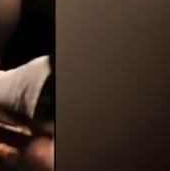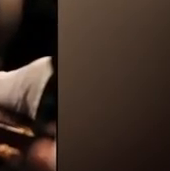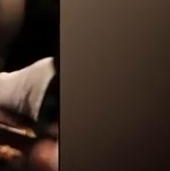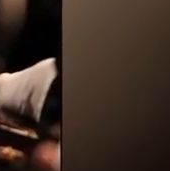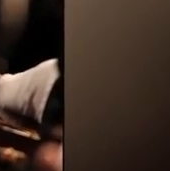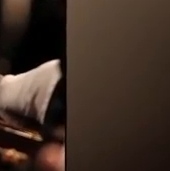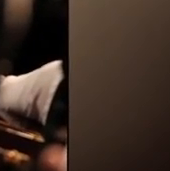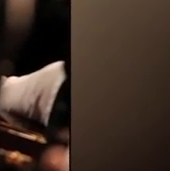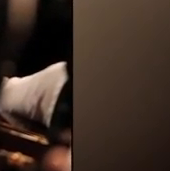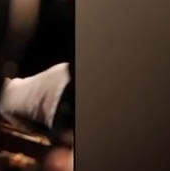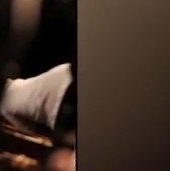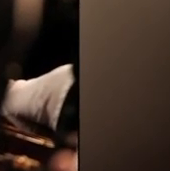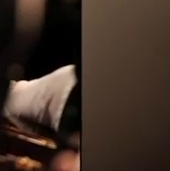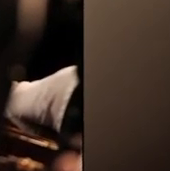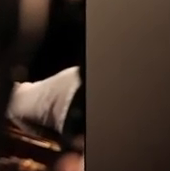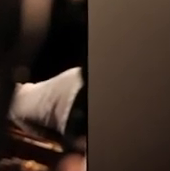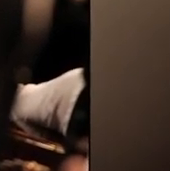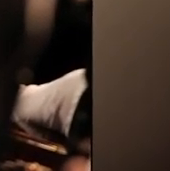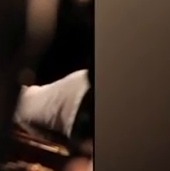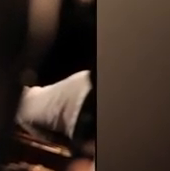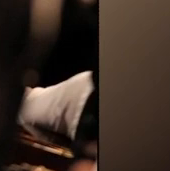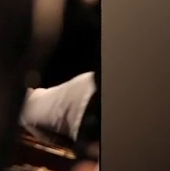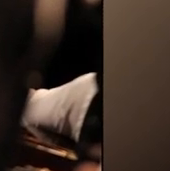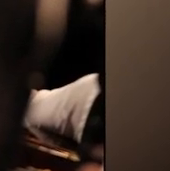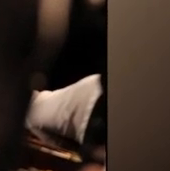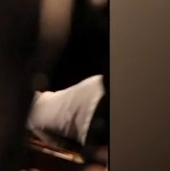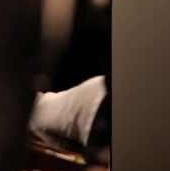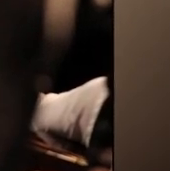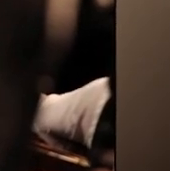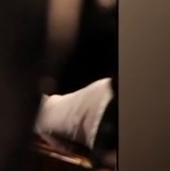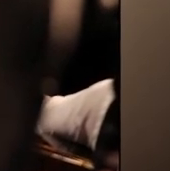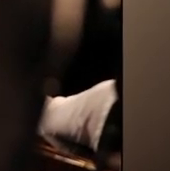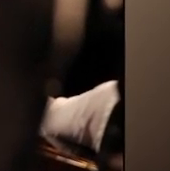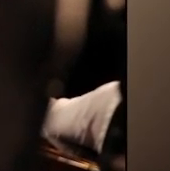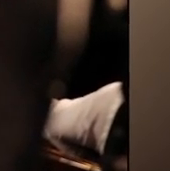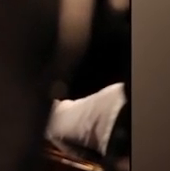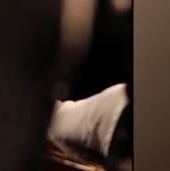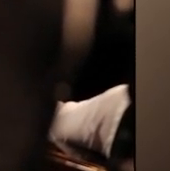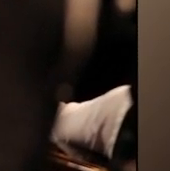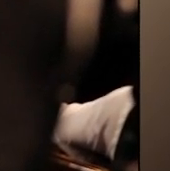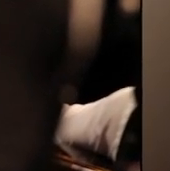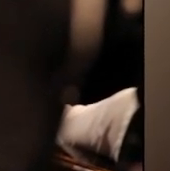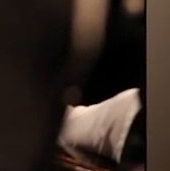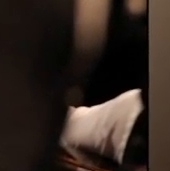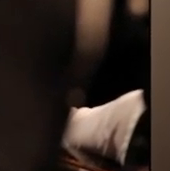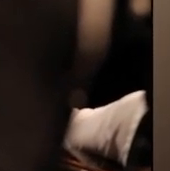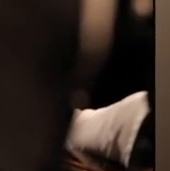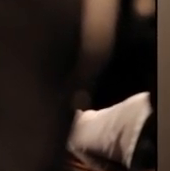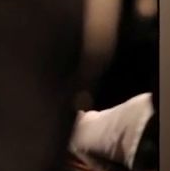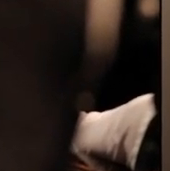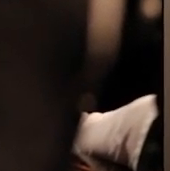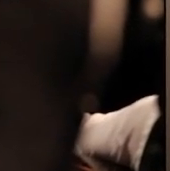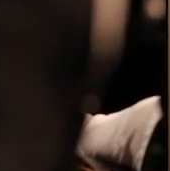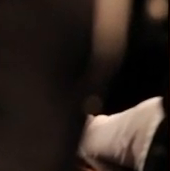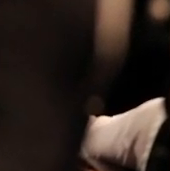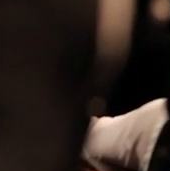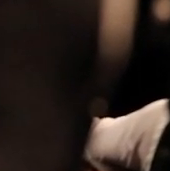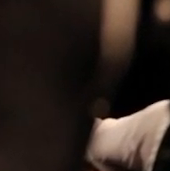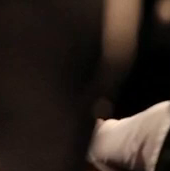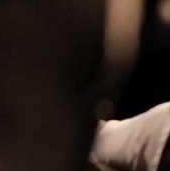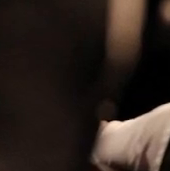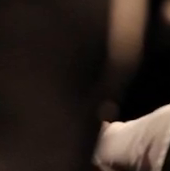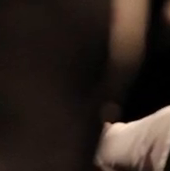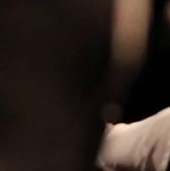natalicio cuando en el mundo se habla de guitarra flamenca irremediablemente se piensa en Paco de Lucía quien nació el 21 de diciembre